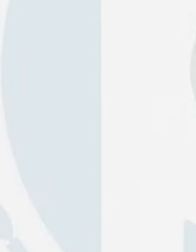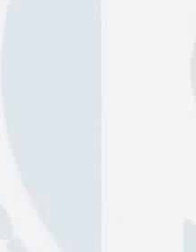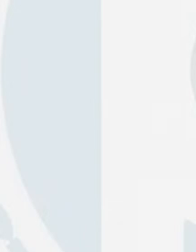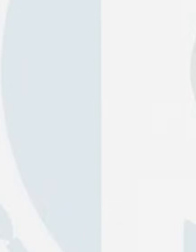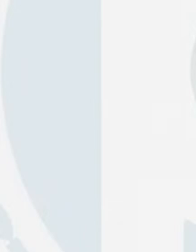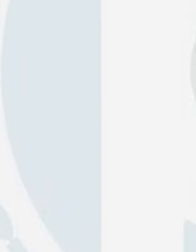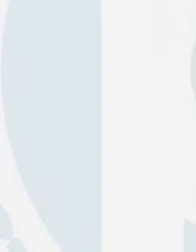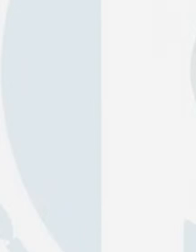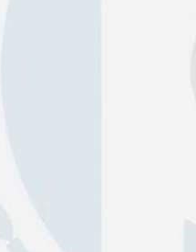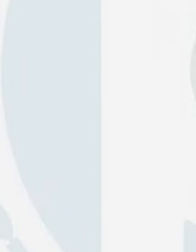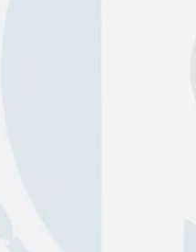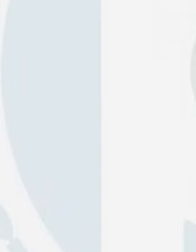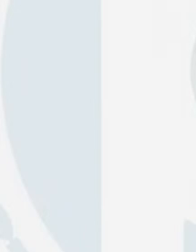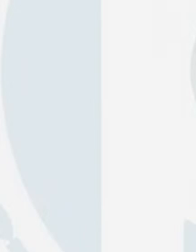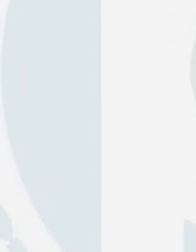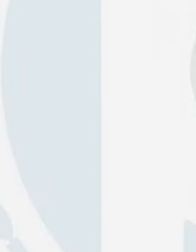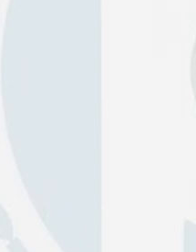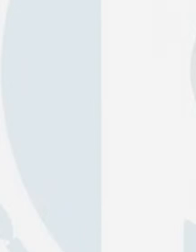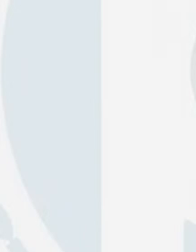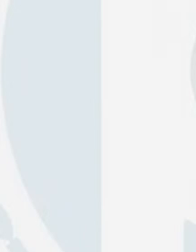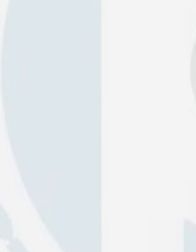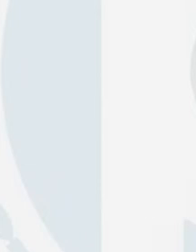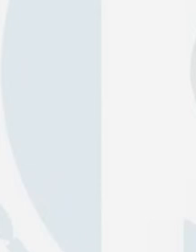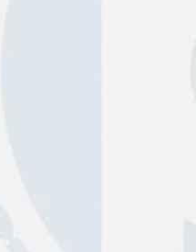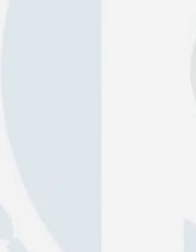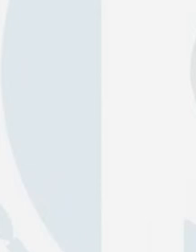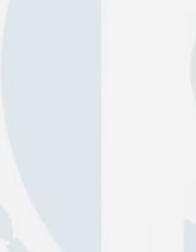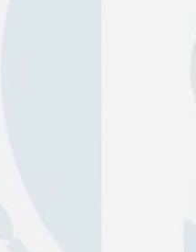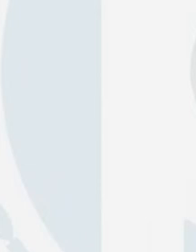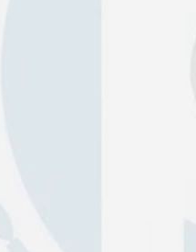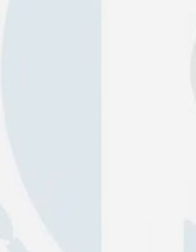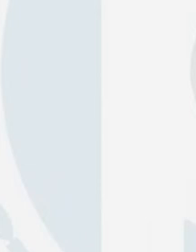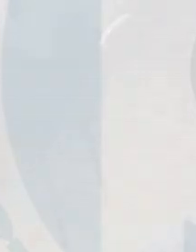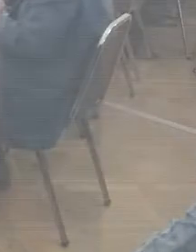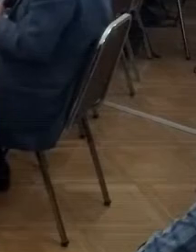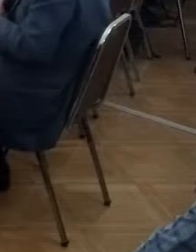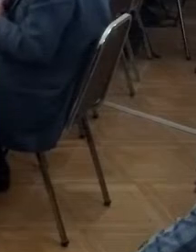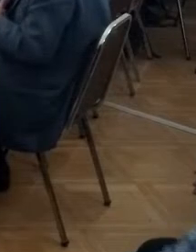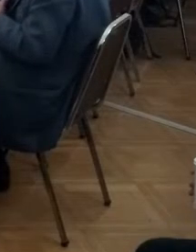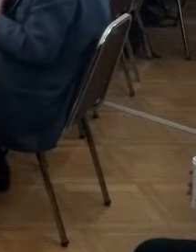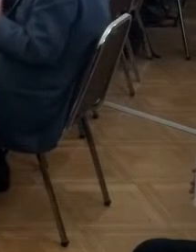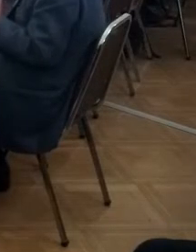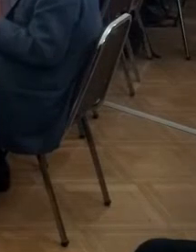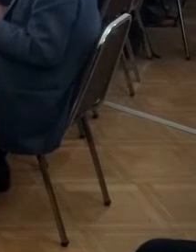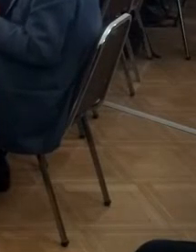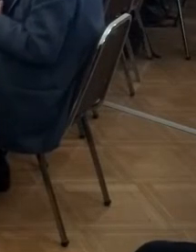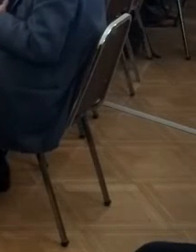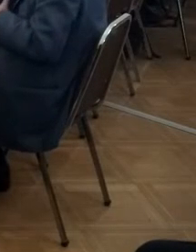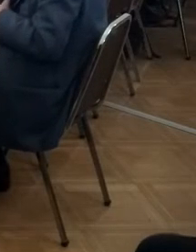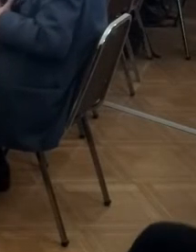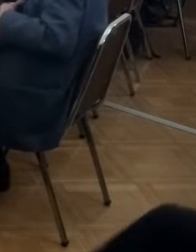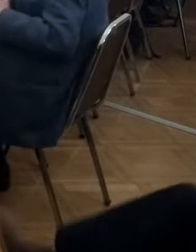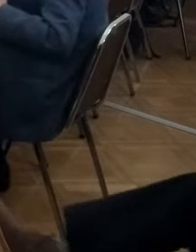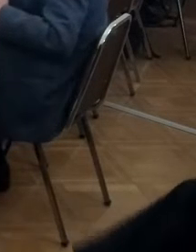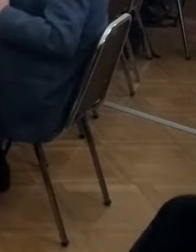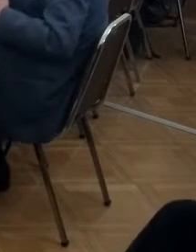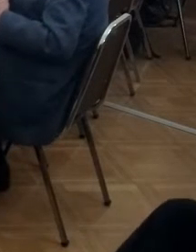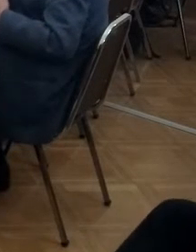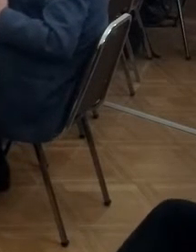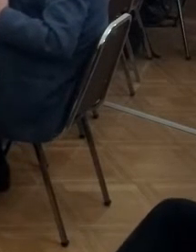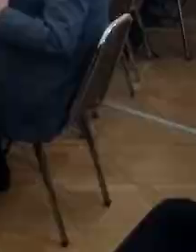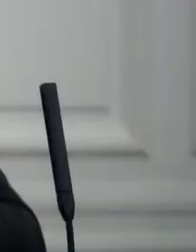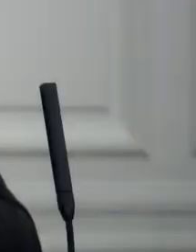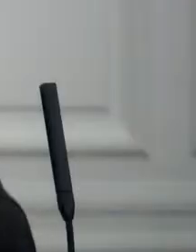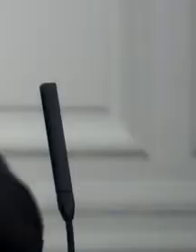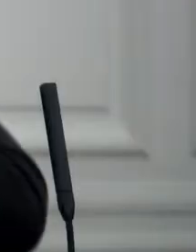Señora María Inés Figari, de la Sociedad Agrícola del Norte, quien expondrá sobre la importancia de la agricultura,